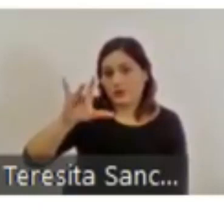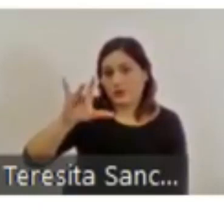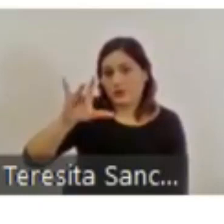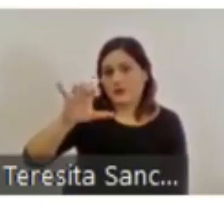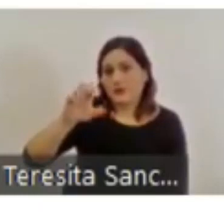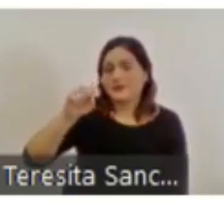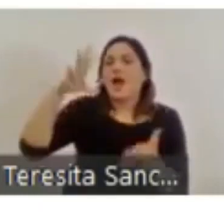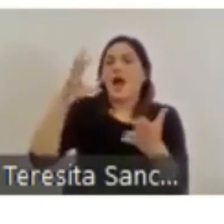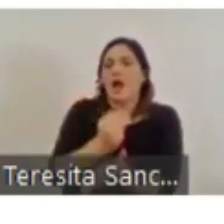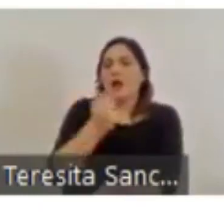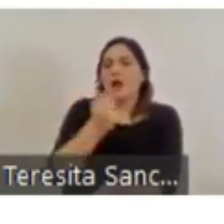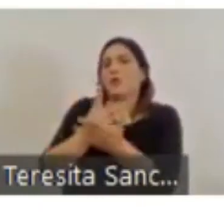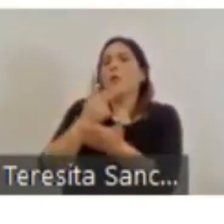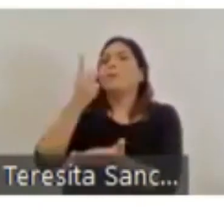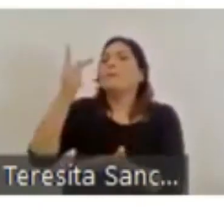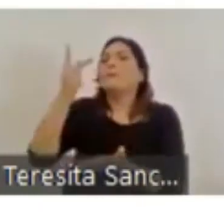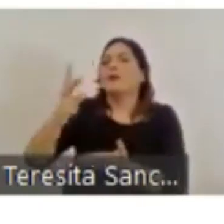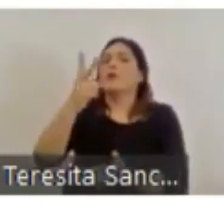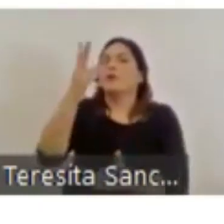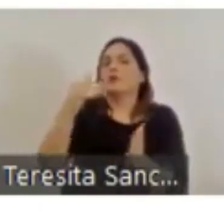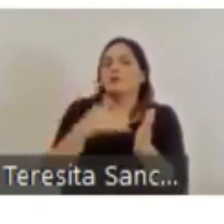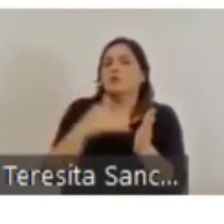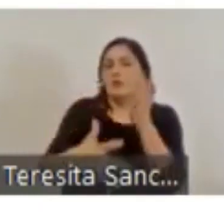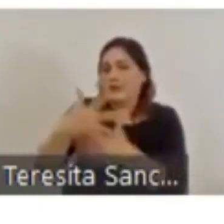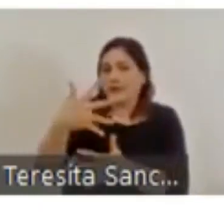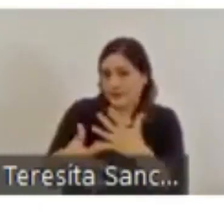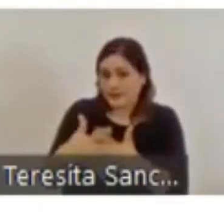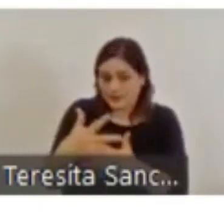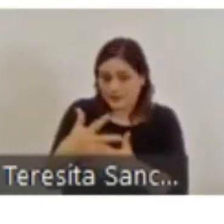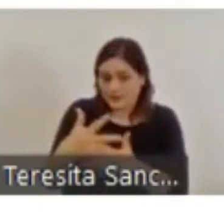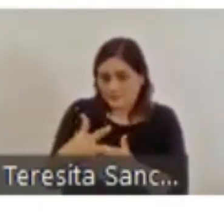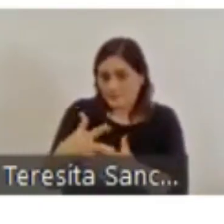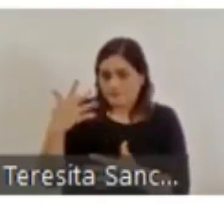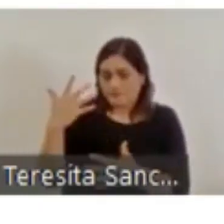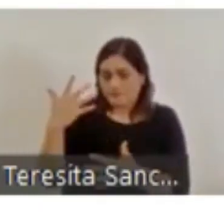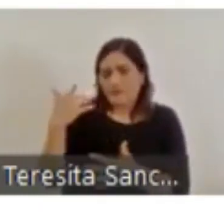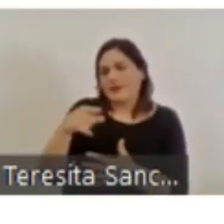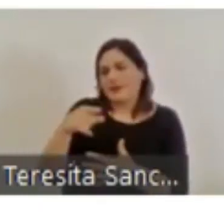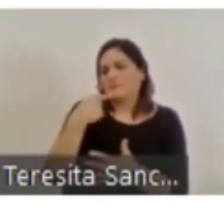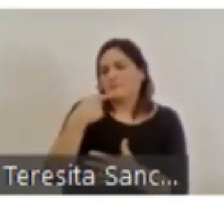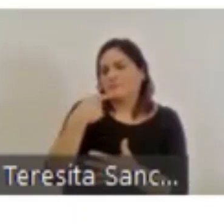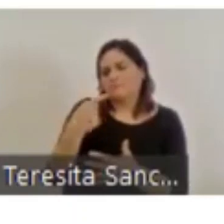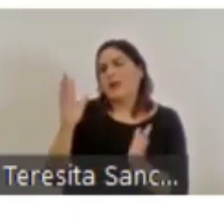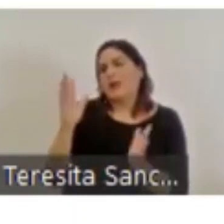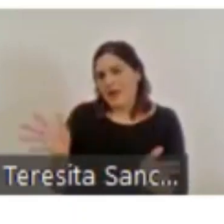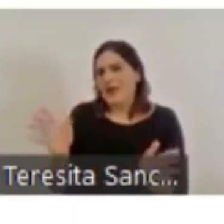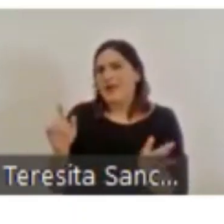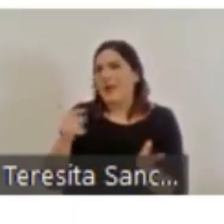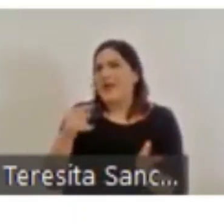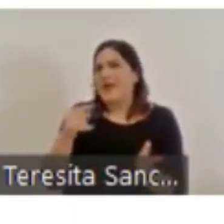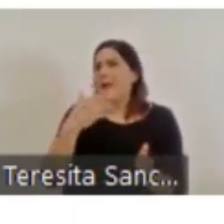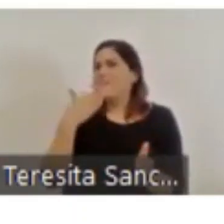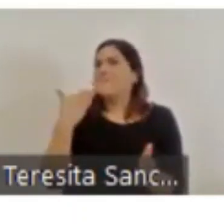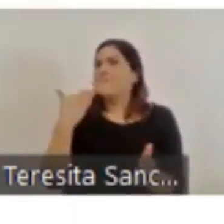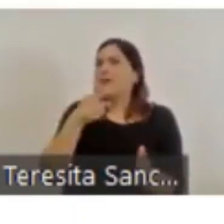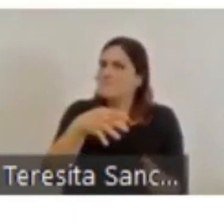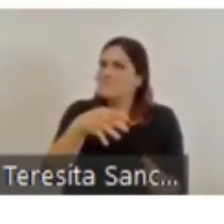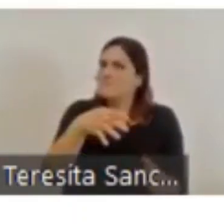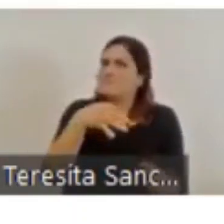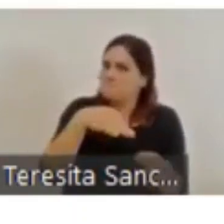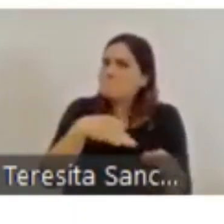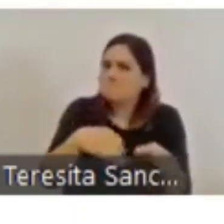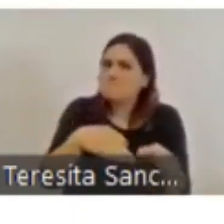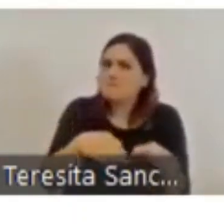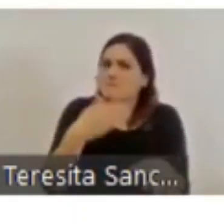en el 2015. Pues eso habla ya mucho de ellos, ¿no? Y yo espero que en este